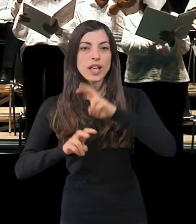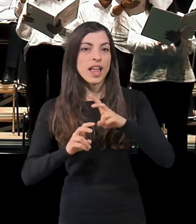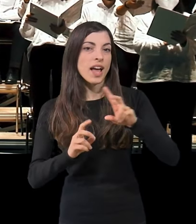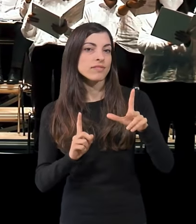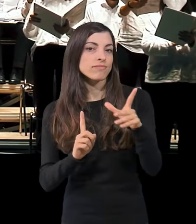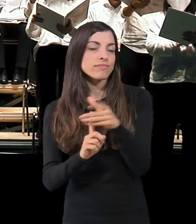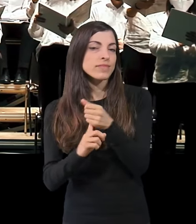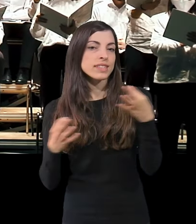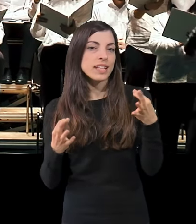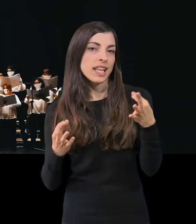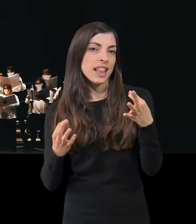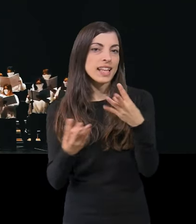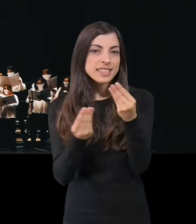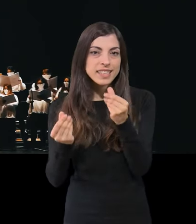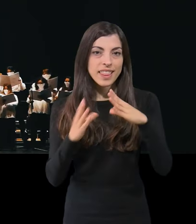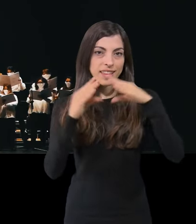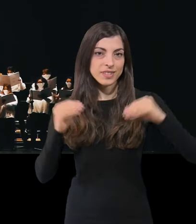andaluza.